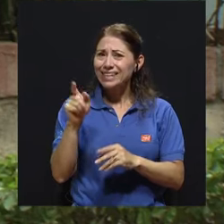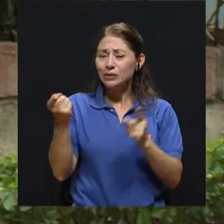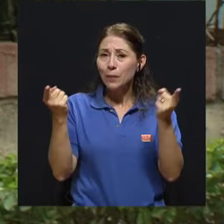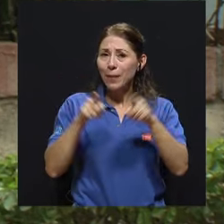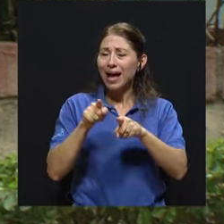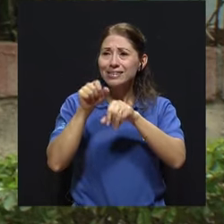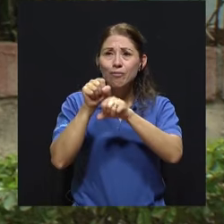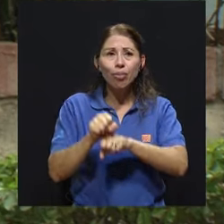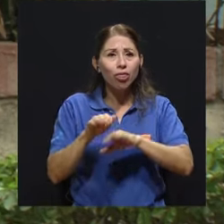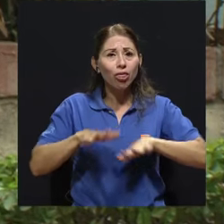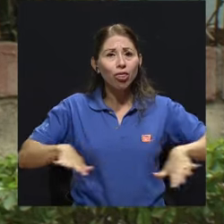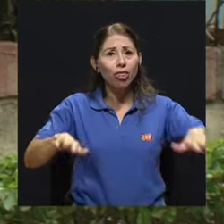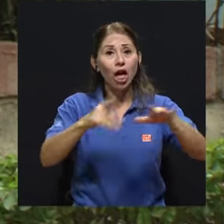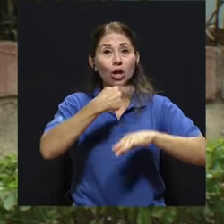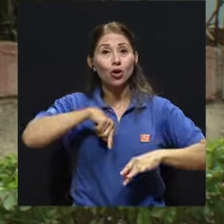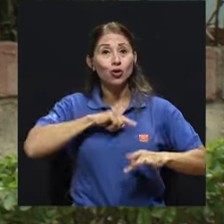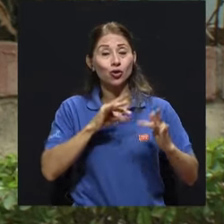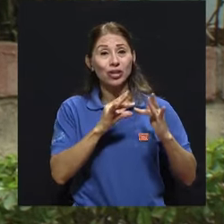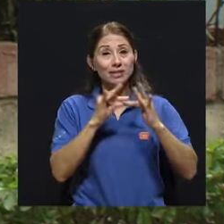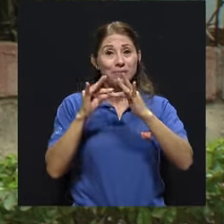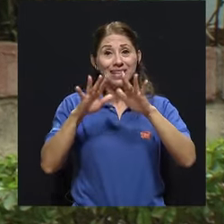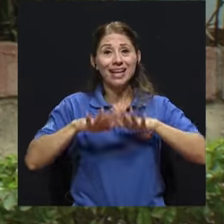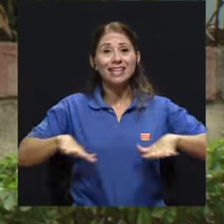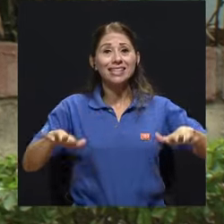la vida a los dermatólogos, porque